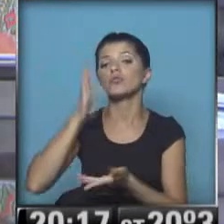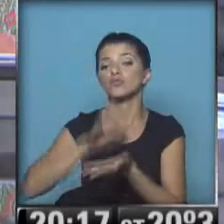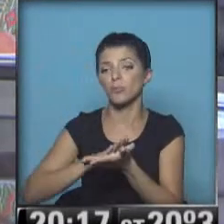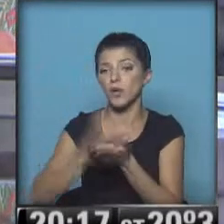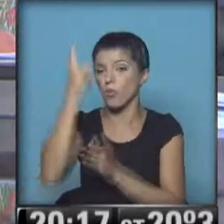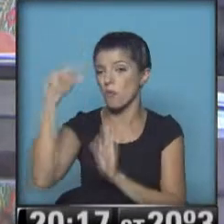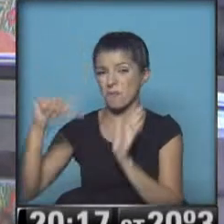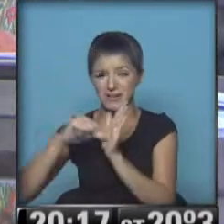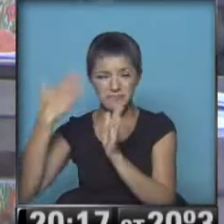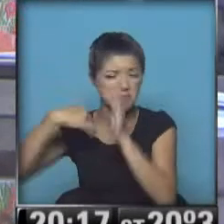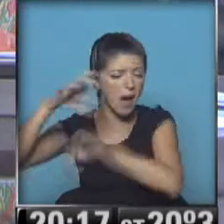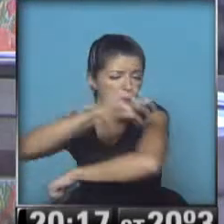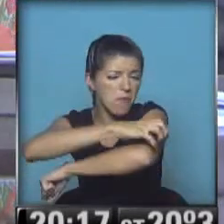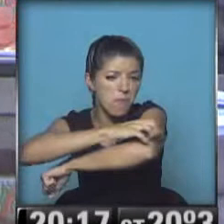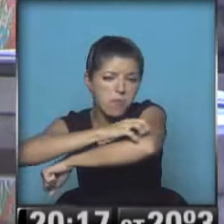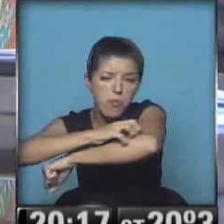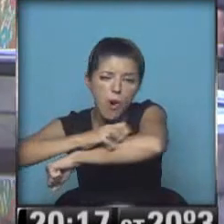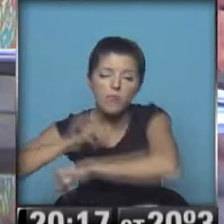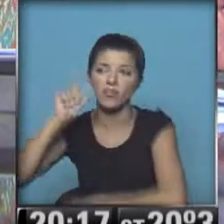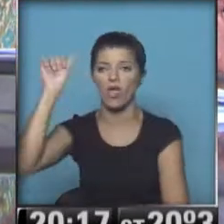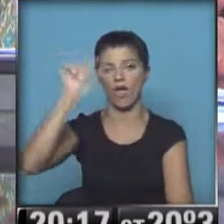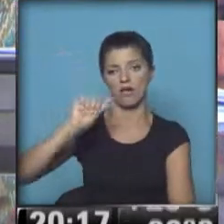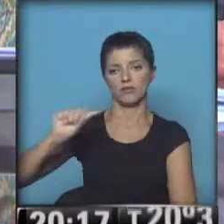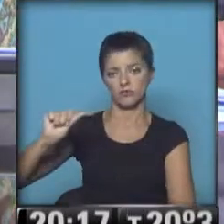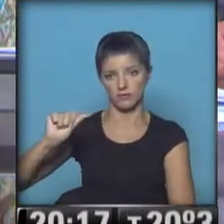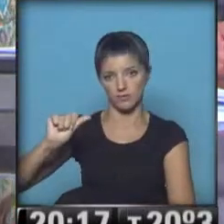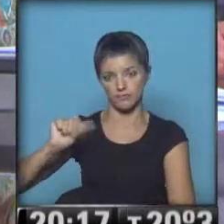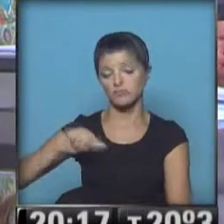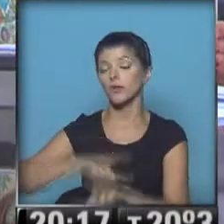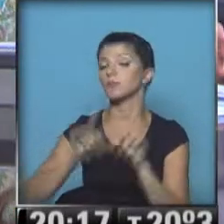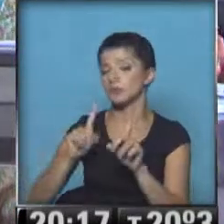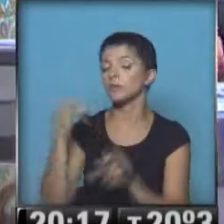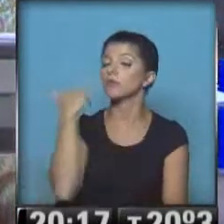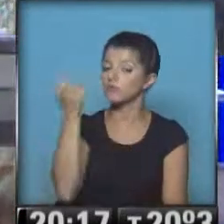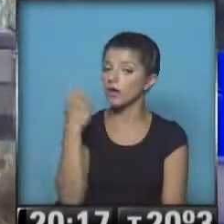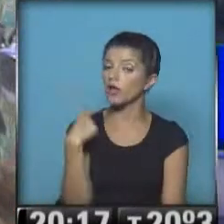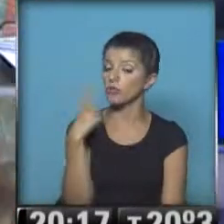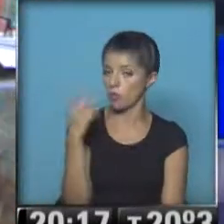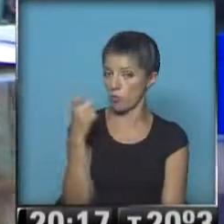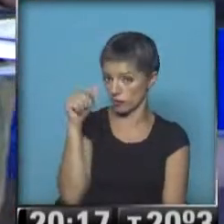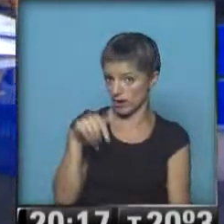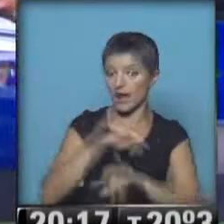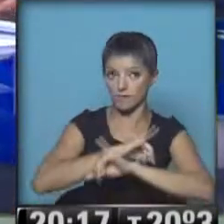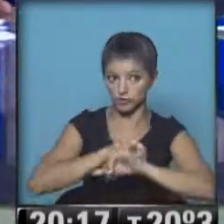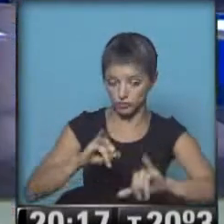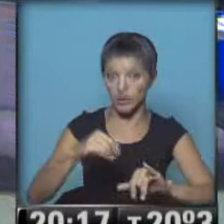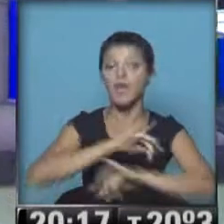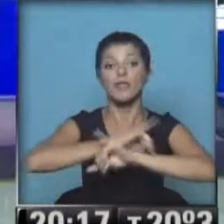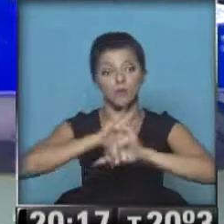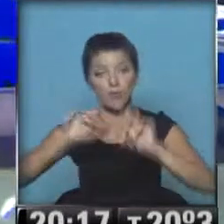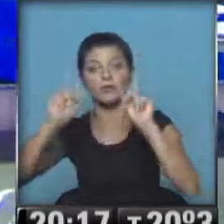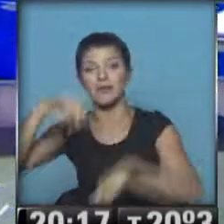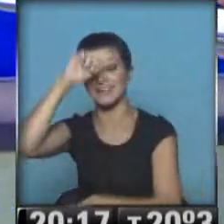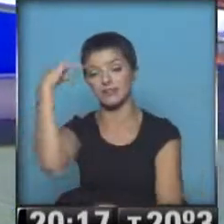países más pobres de asia que por otra parte ya hemos dado cuenta tanto en este noticiero como en el internacional